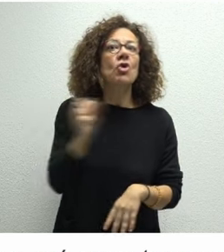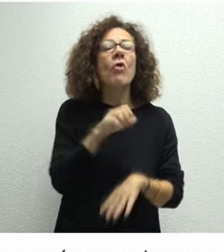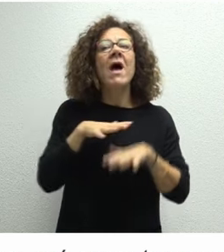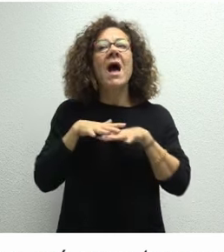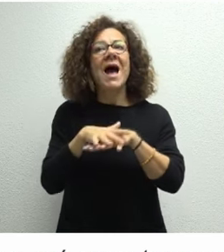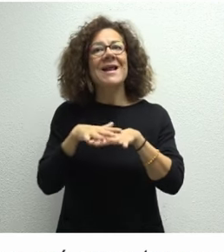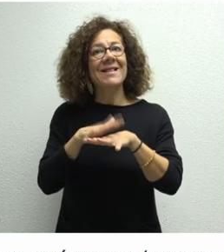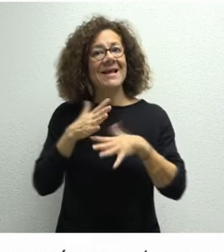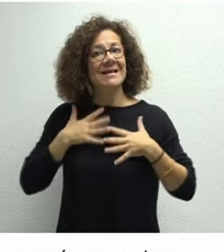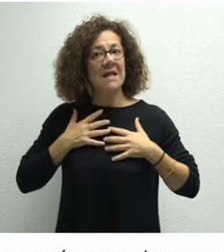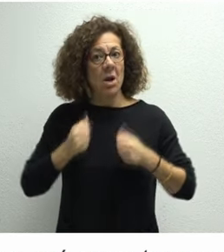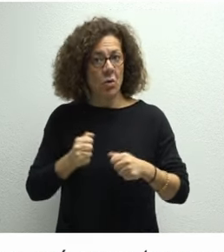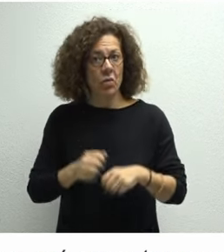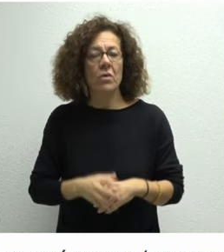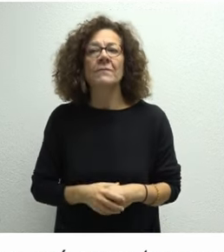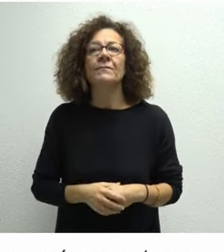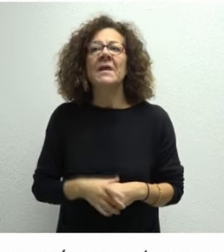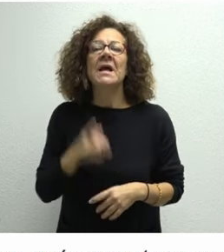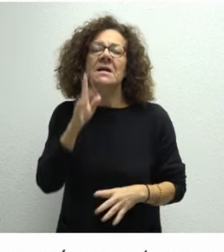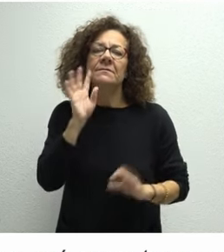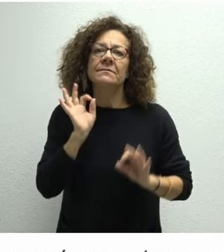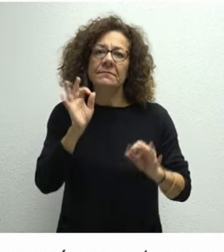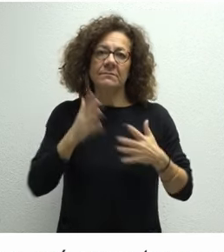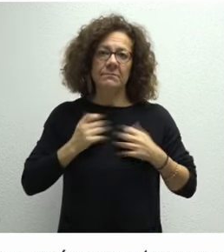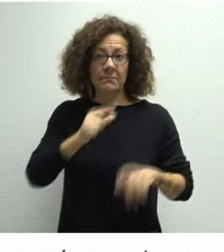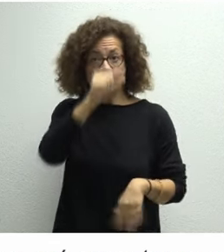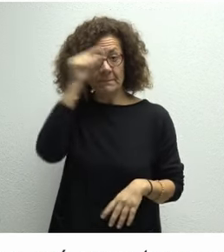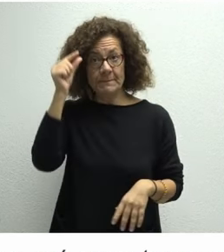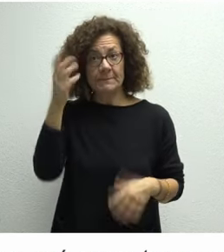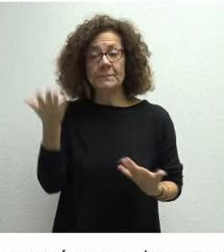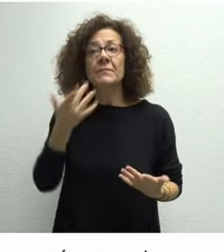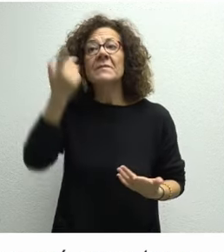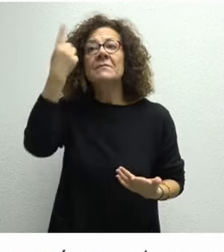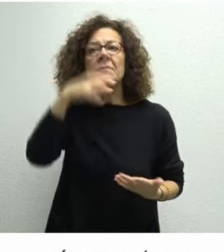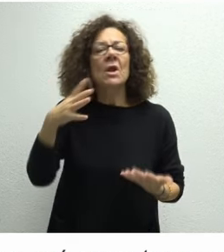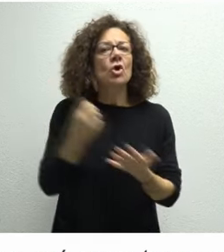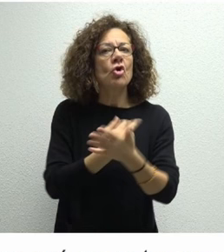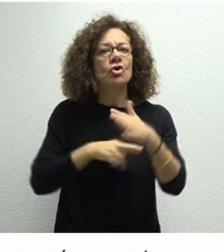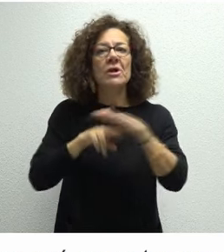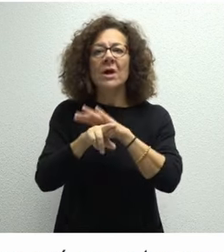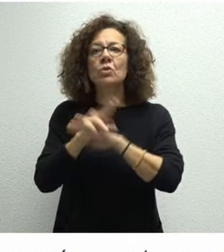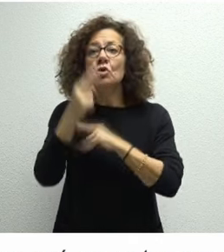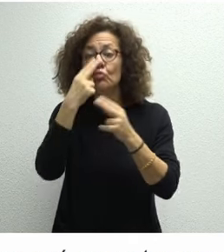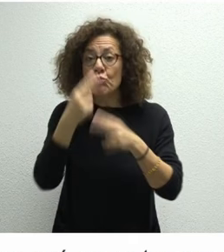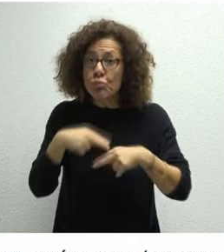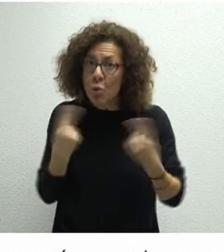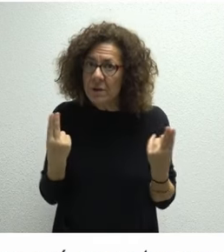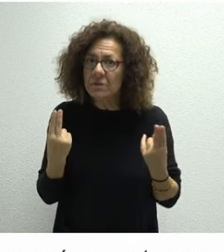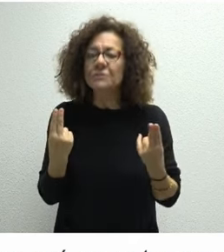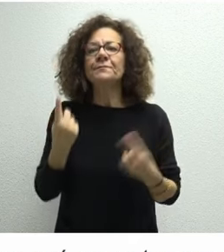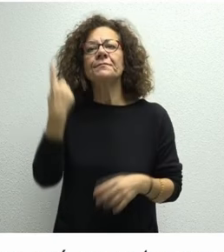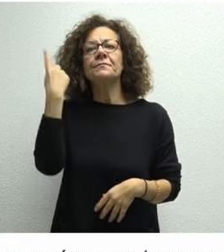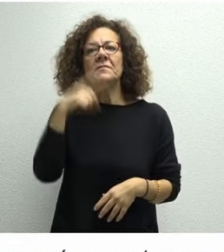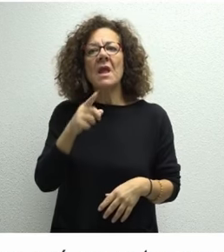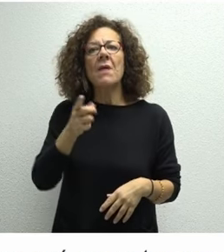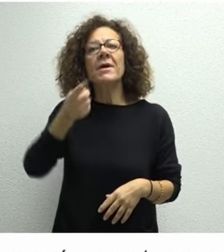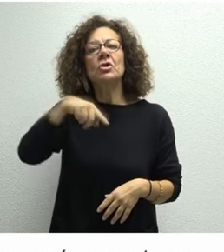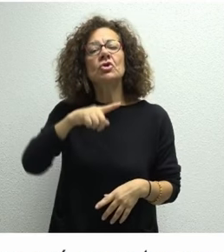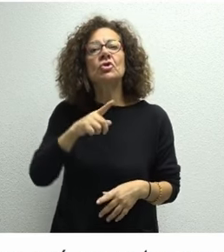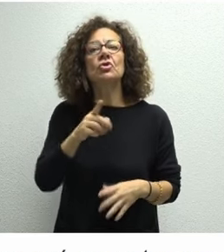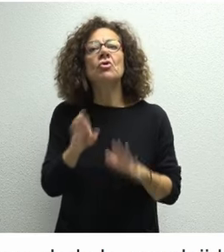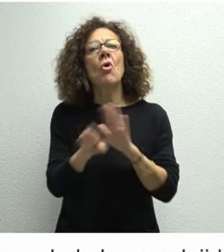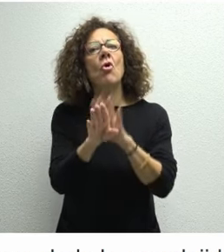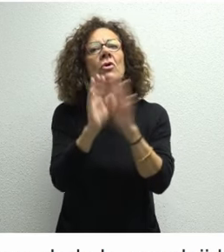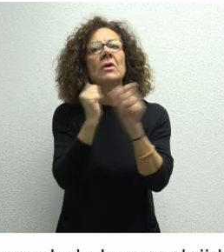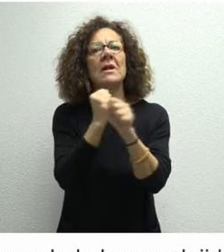de de salud pues Y sobre todo Salud Mental pues conocer todos los recursos públicos y ver que que podemos Cómo podemos seguir